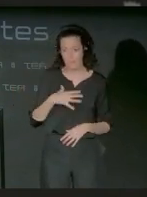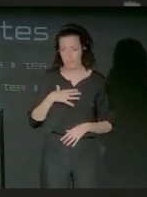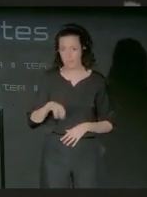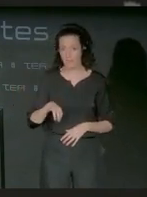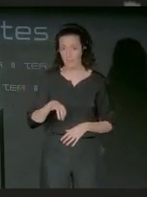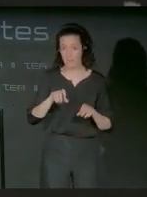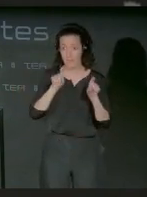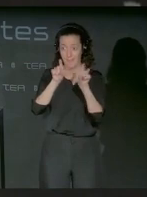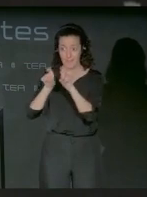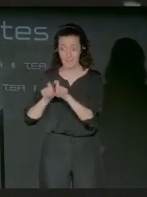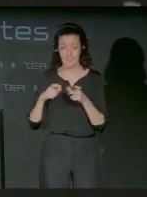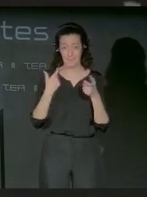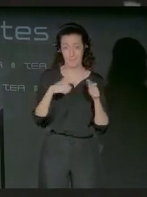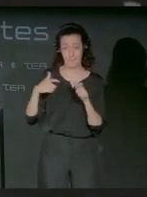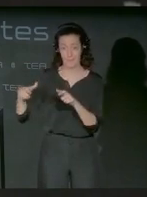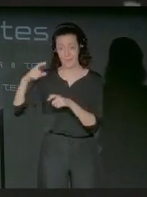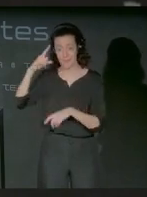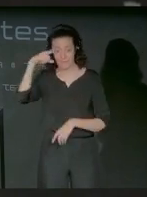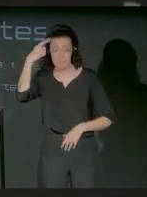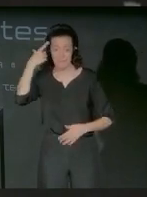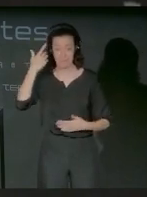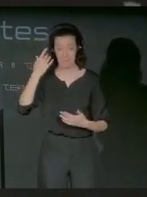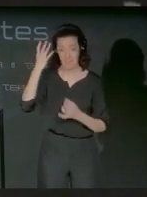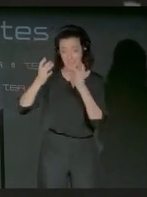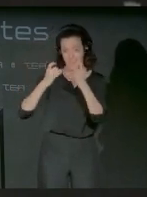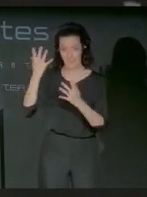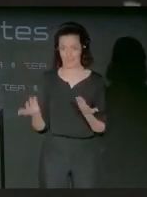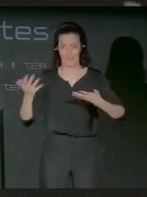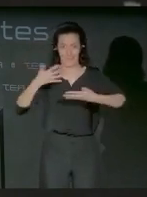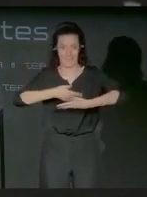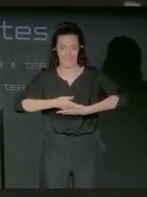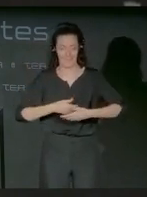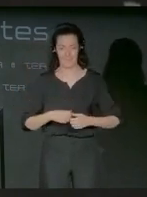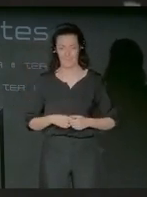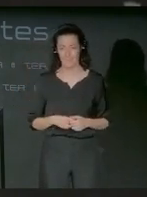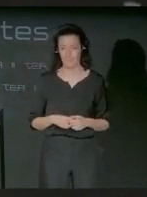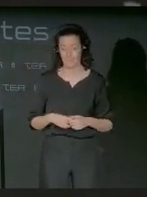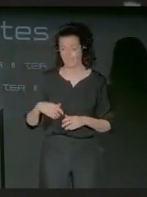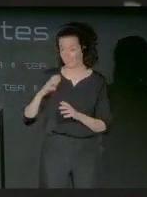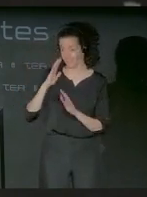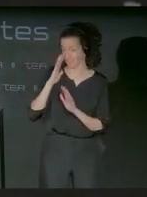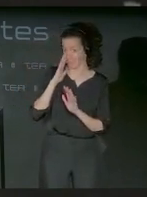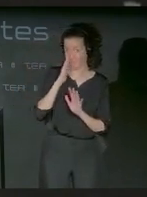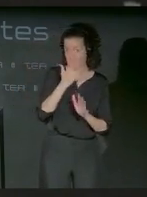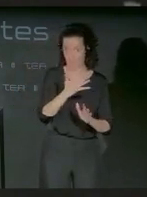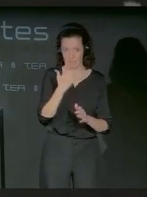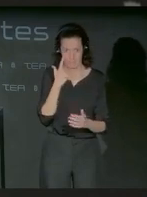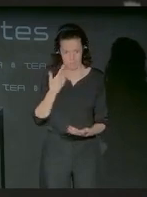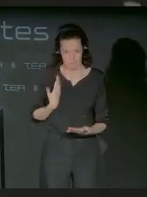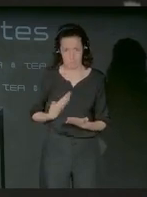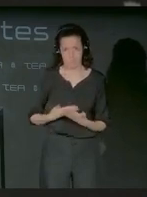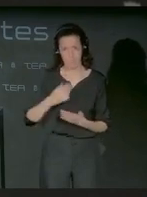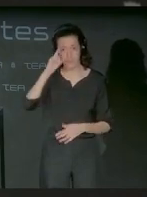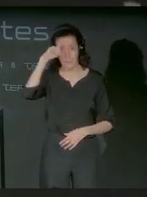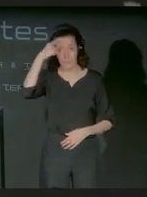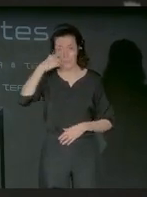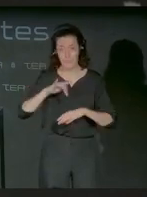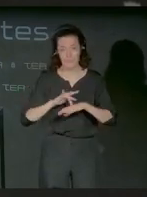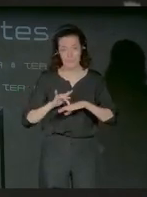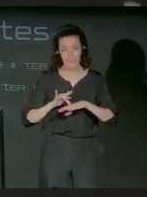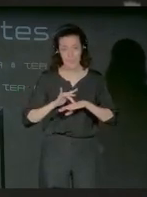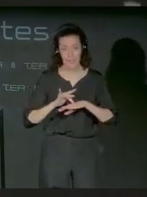sinergias con otros sectores creativos y culturales durante la última década Todos hemos podido comprobar como la cultura digital se